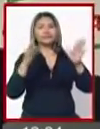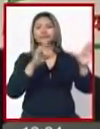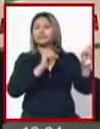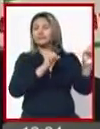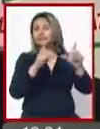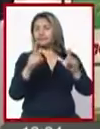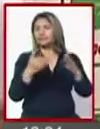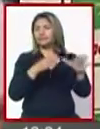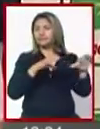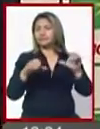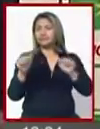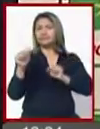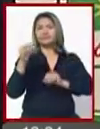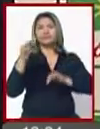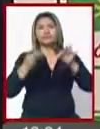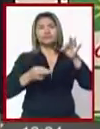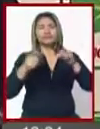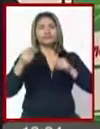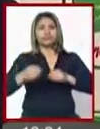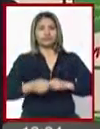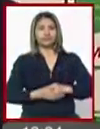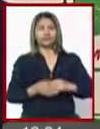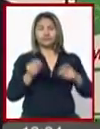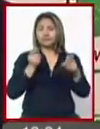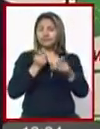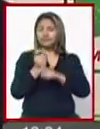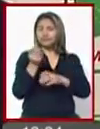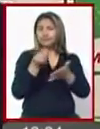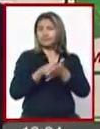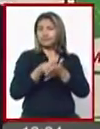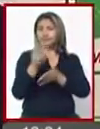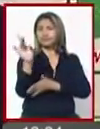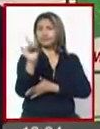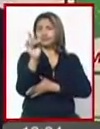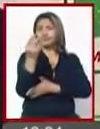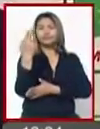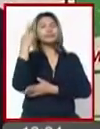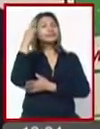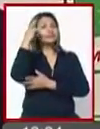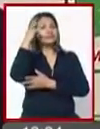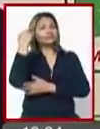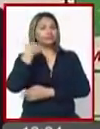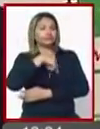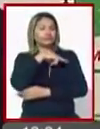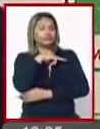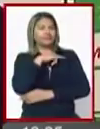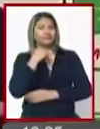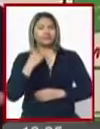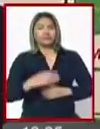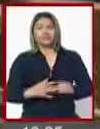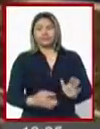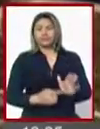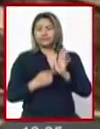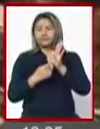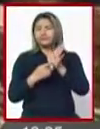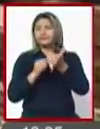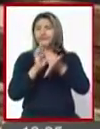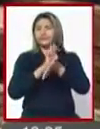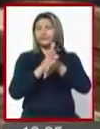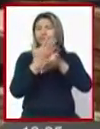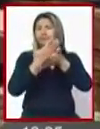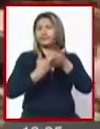acción judicial. Esto afecta a la economía boliviana y es por eso que nosotros vamos a presentar un